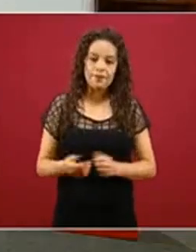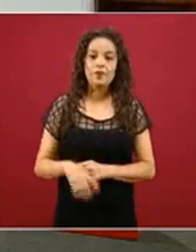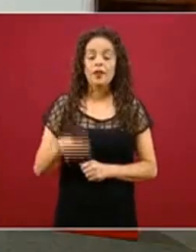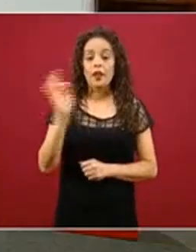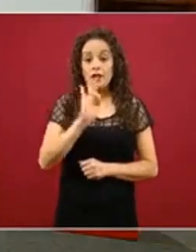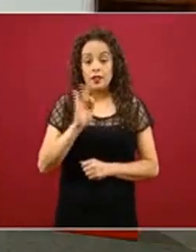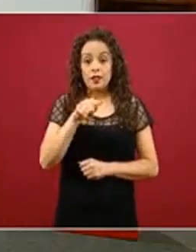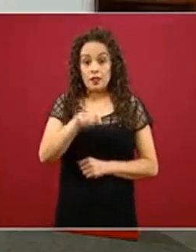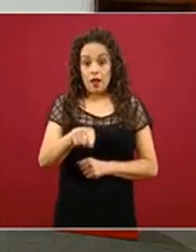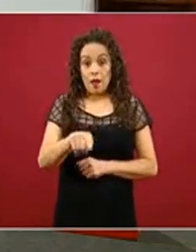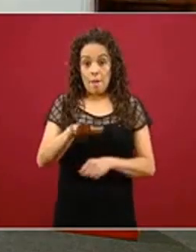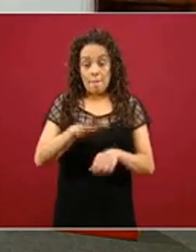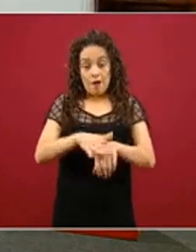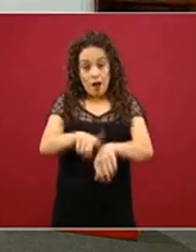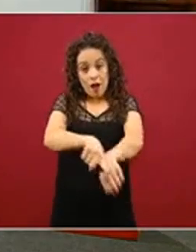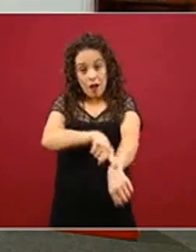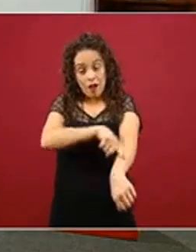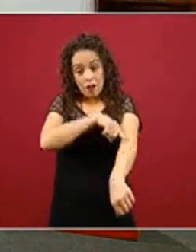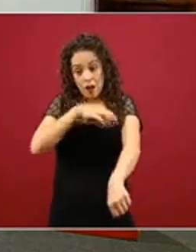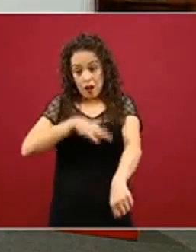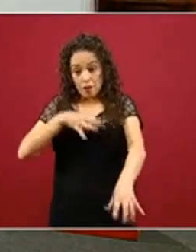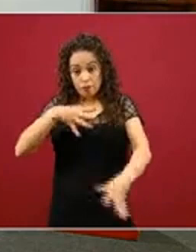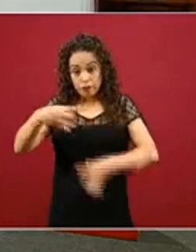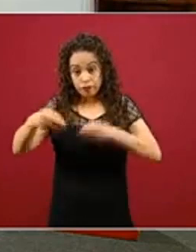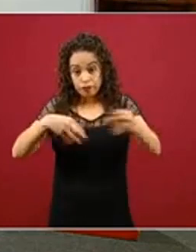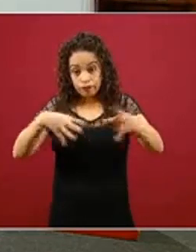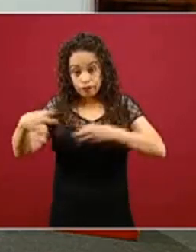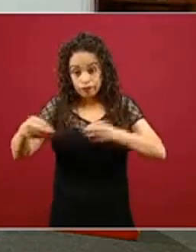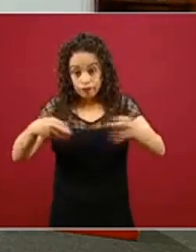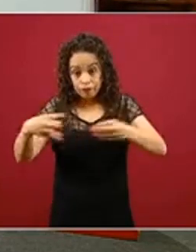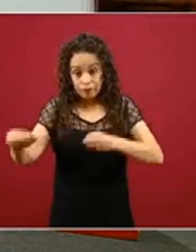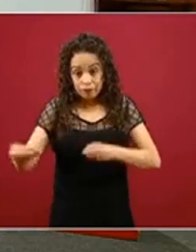es una manifestación de éxito